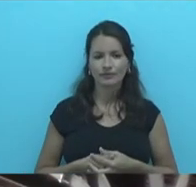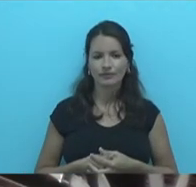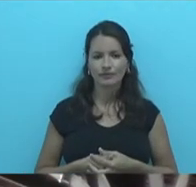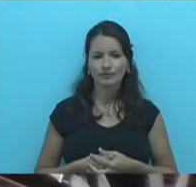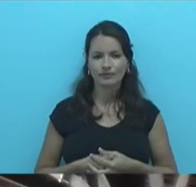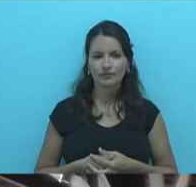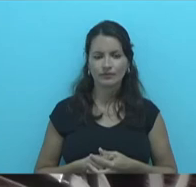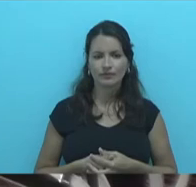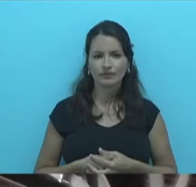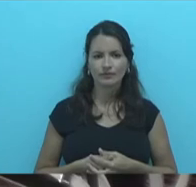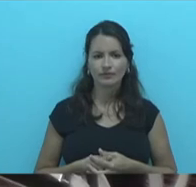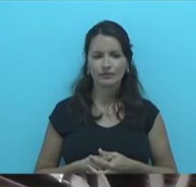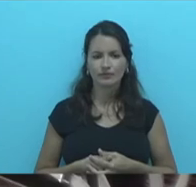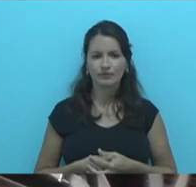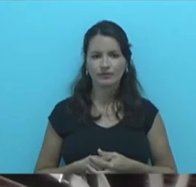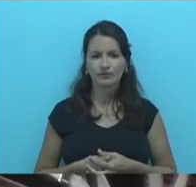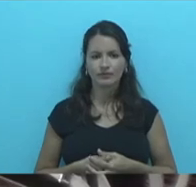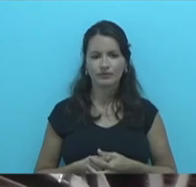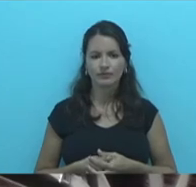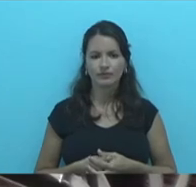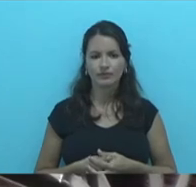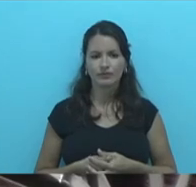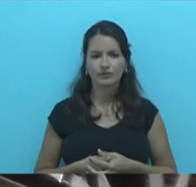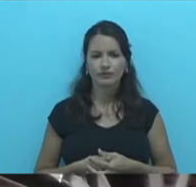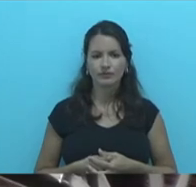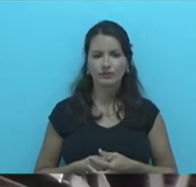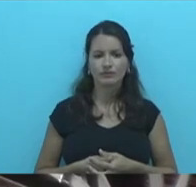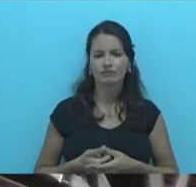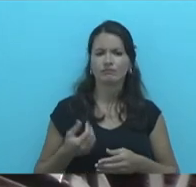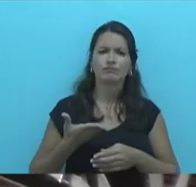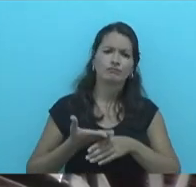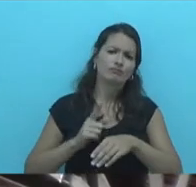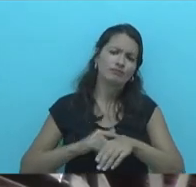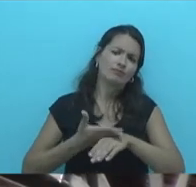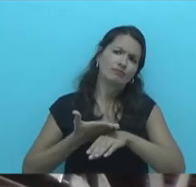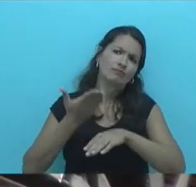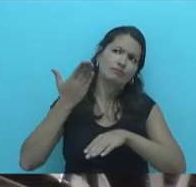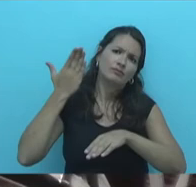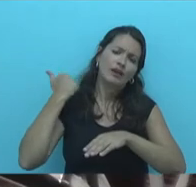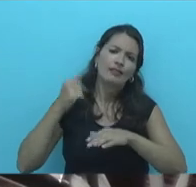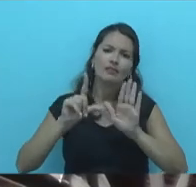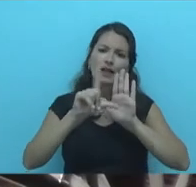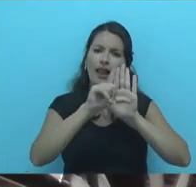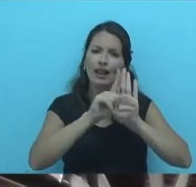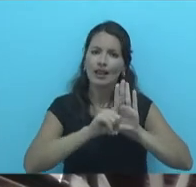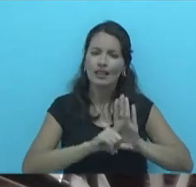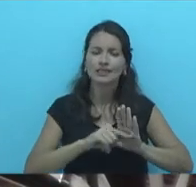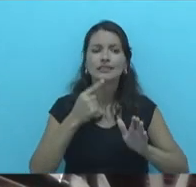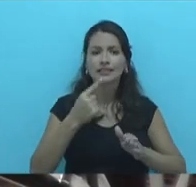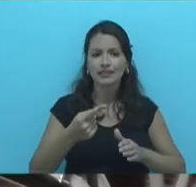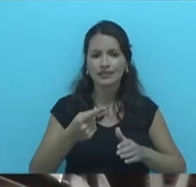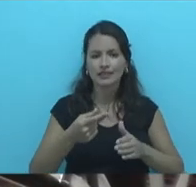mucho antes que nosotras y nosotros estuviéramos sentados en este recinto, hubo leyes que nos